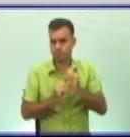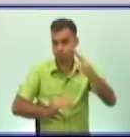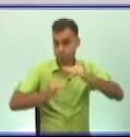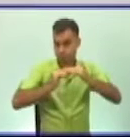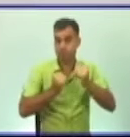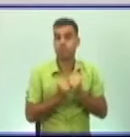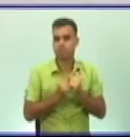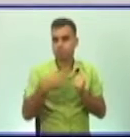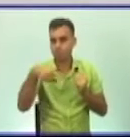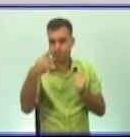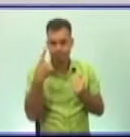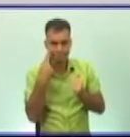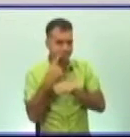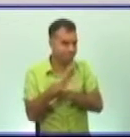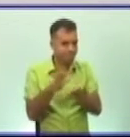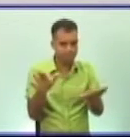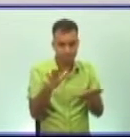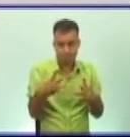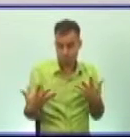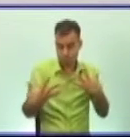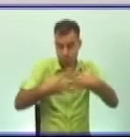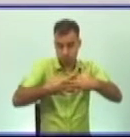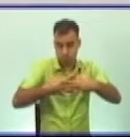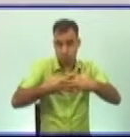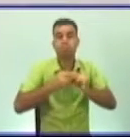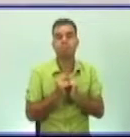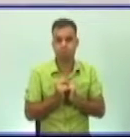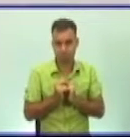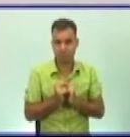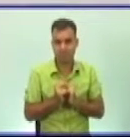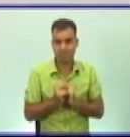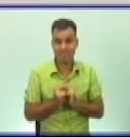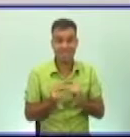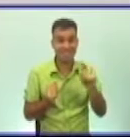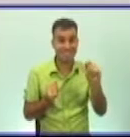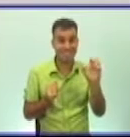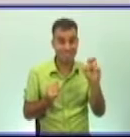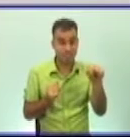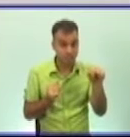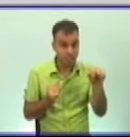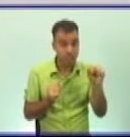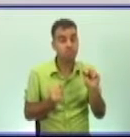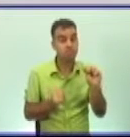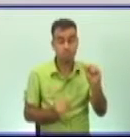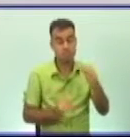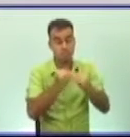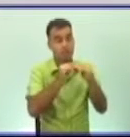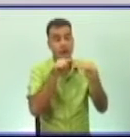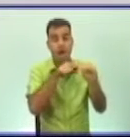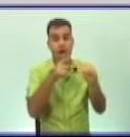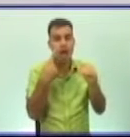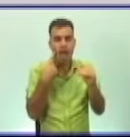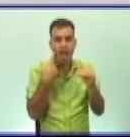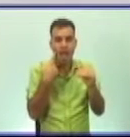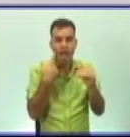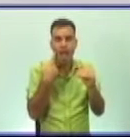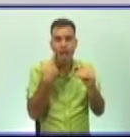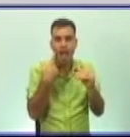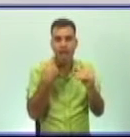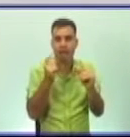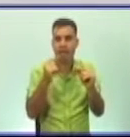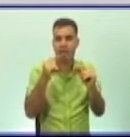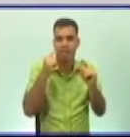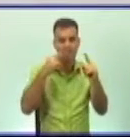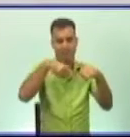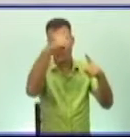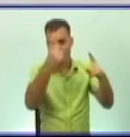ya ustedes conocen que establecen la relación de la tensión máxima, que es dato en la ecuación de las oscilaciones forzadas que entrega